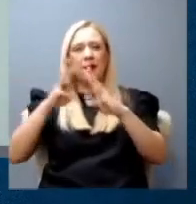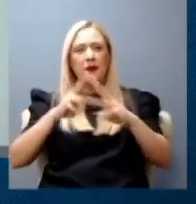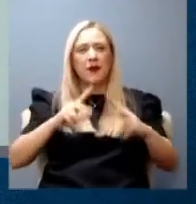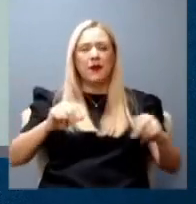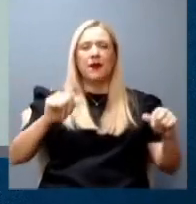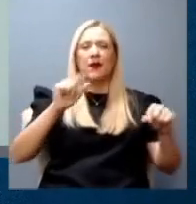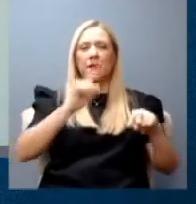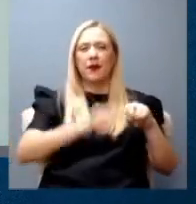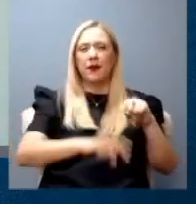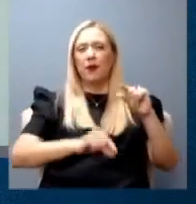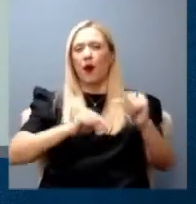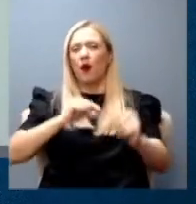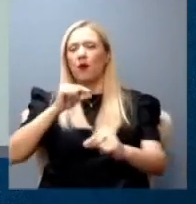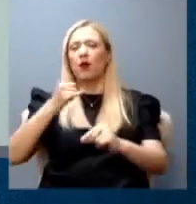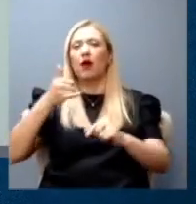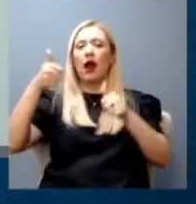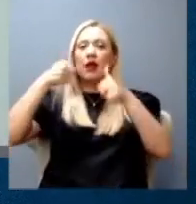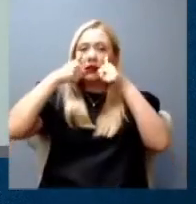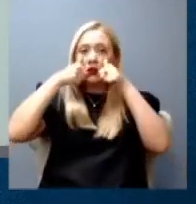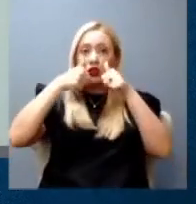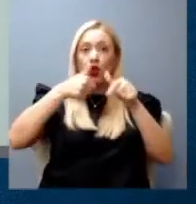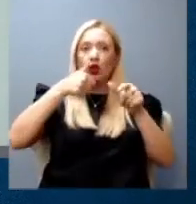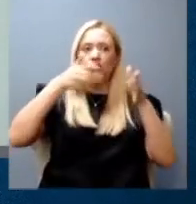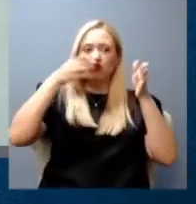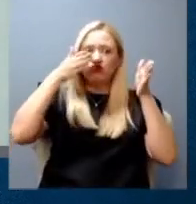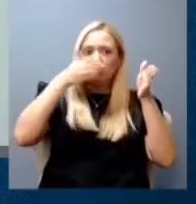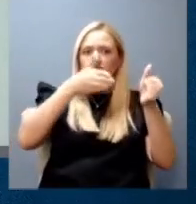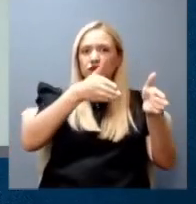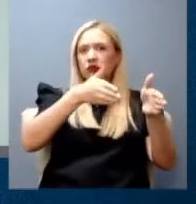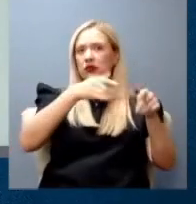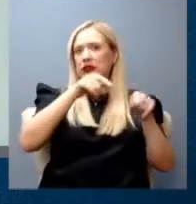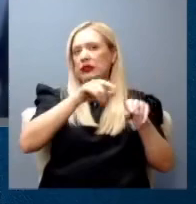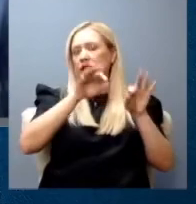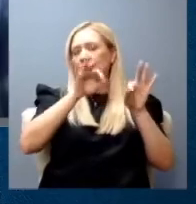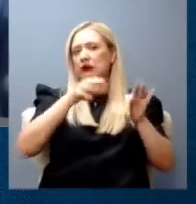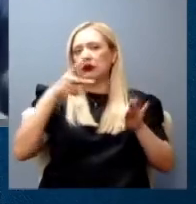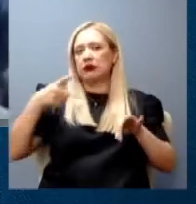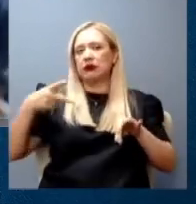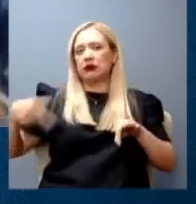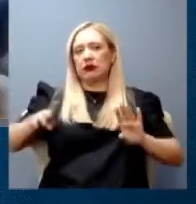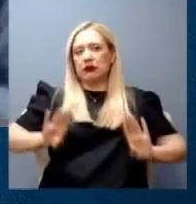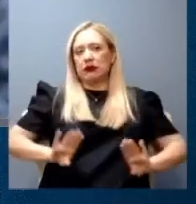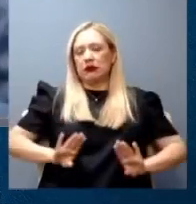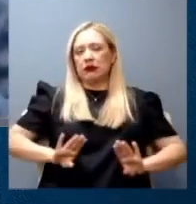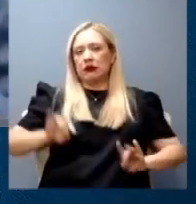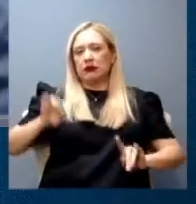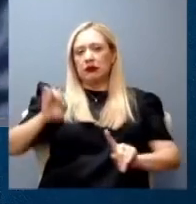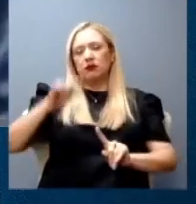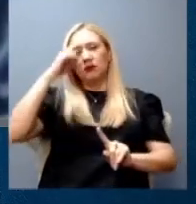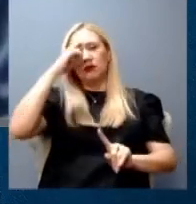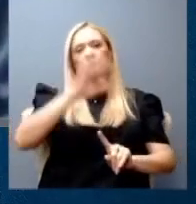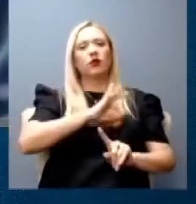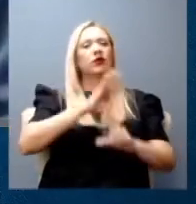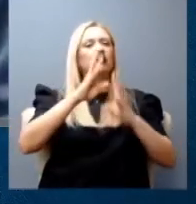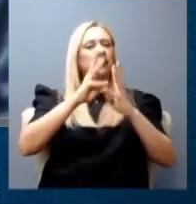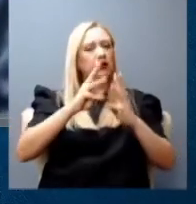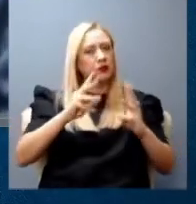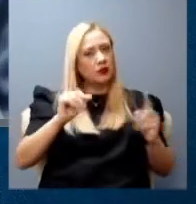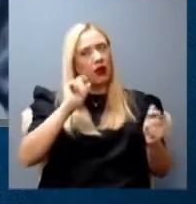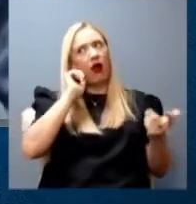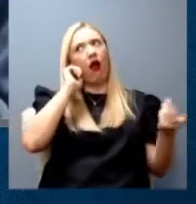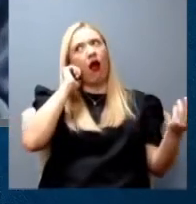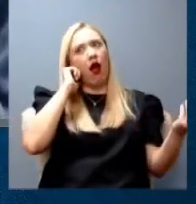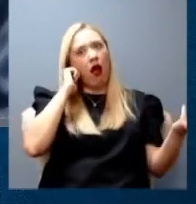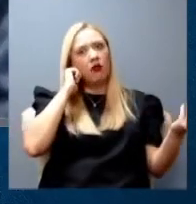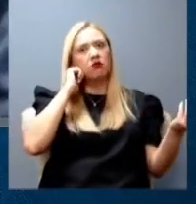específicas, para poder también tener una forma de poder sobresalir. Tenemos asistencias que van a ir del